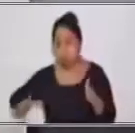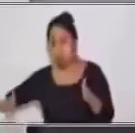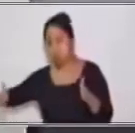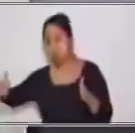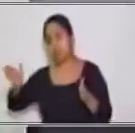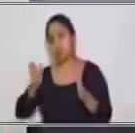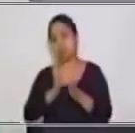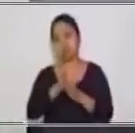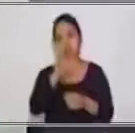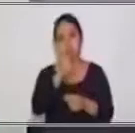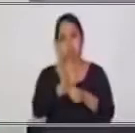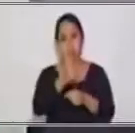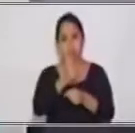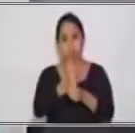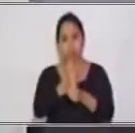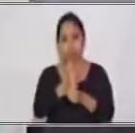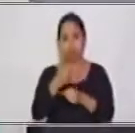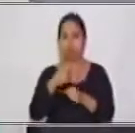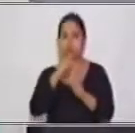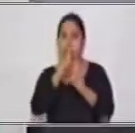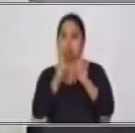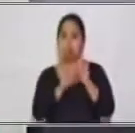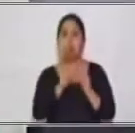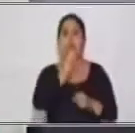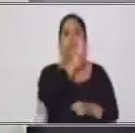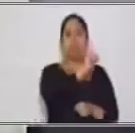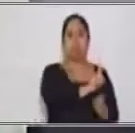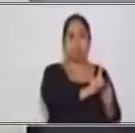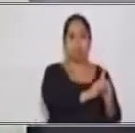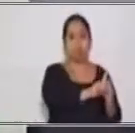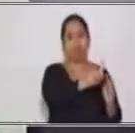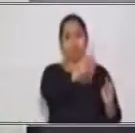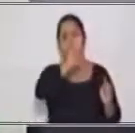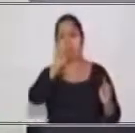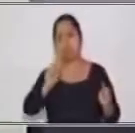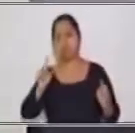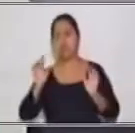guatemalteca. Entonces pregunto, de 1 a 10, ¿cuánto entonces usted